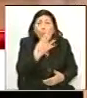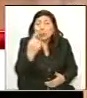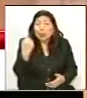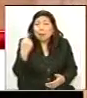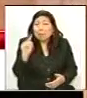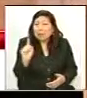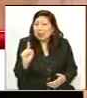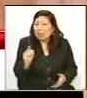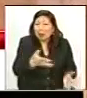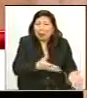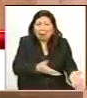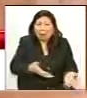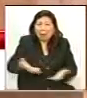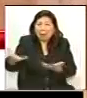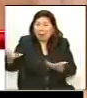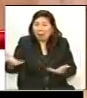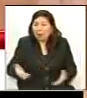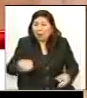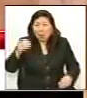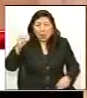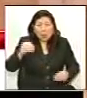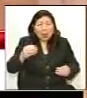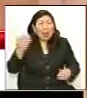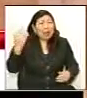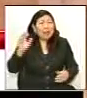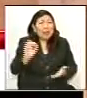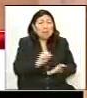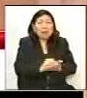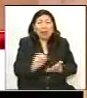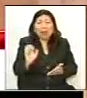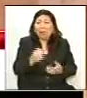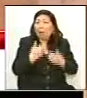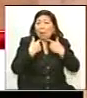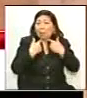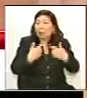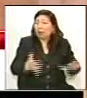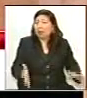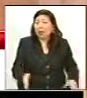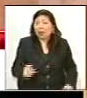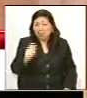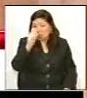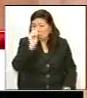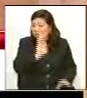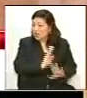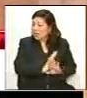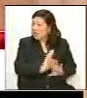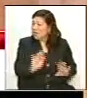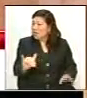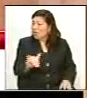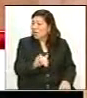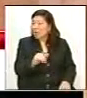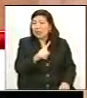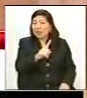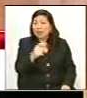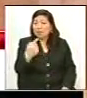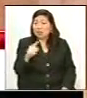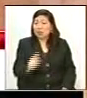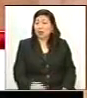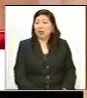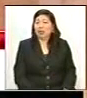millones ya se los llevó en las lluvias de enero, ese dinero. Y en Tumbes, ni que le diga, más de 100 millones.